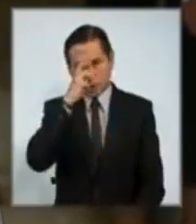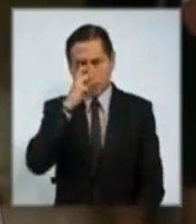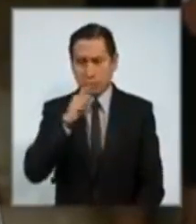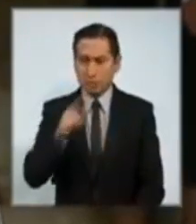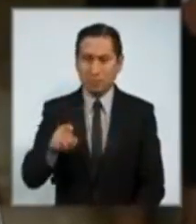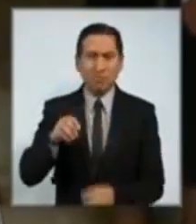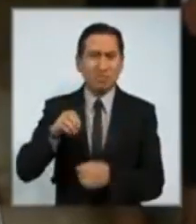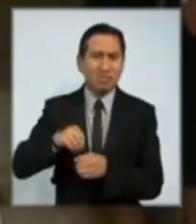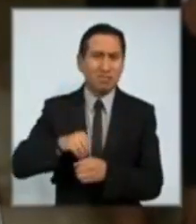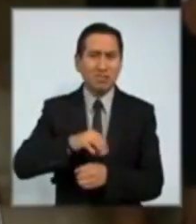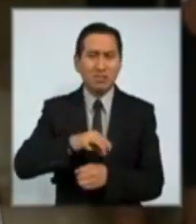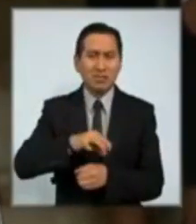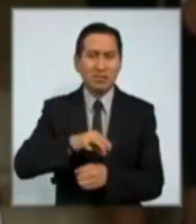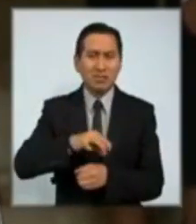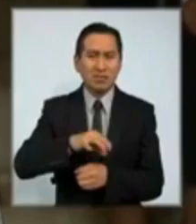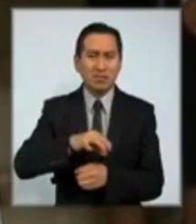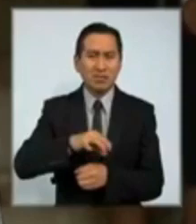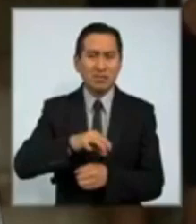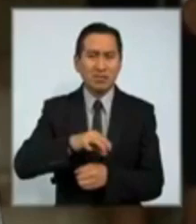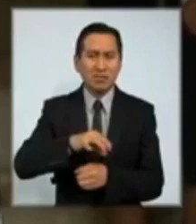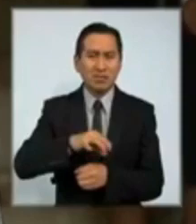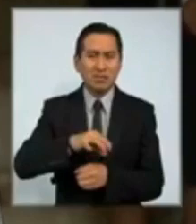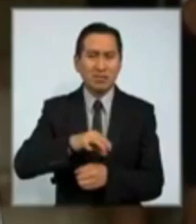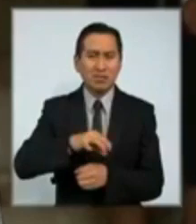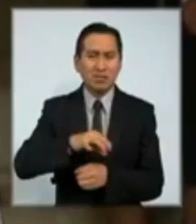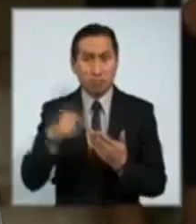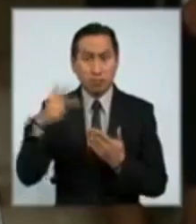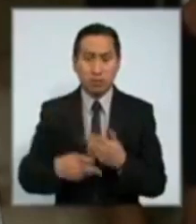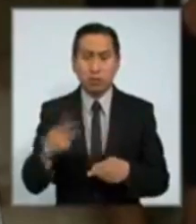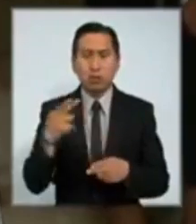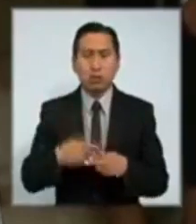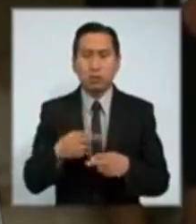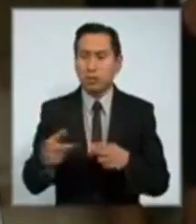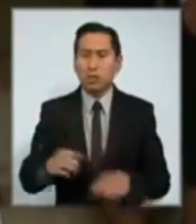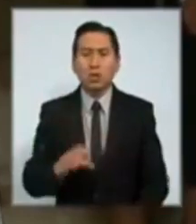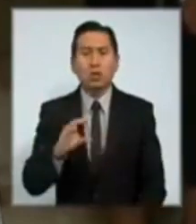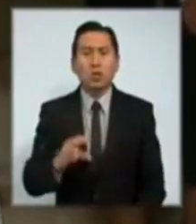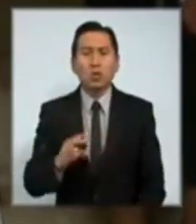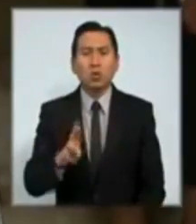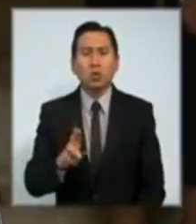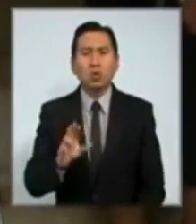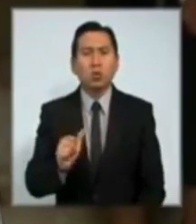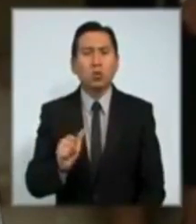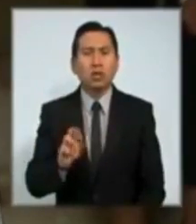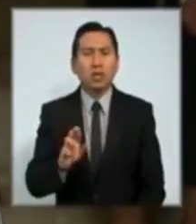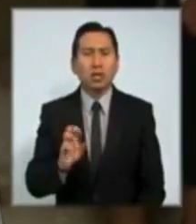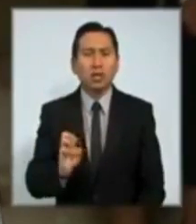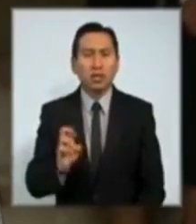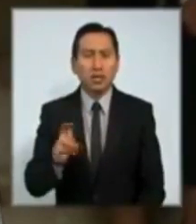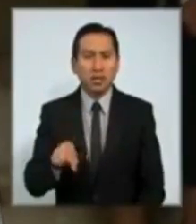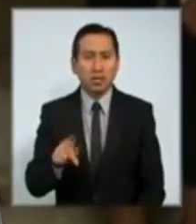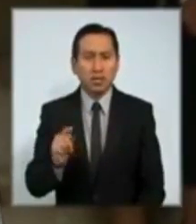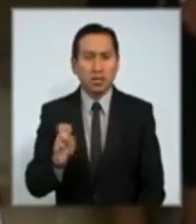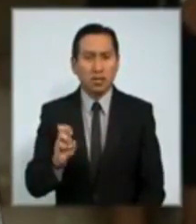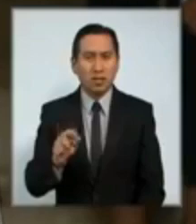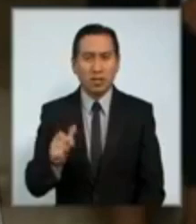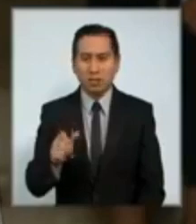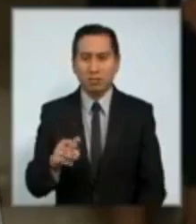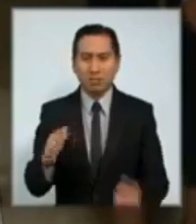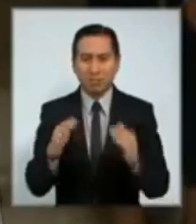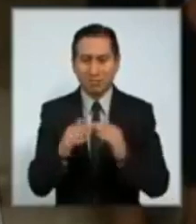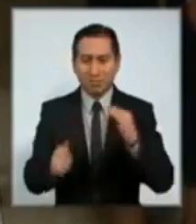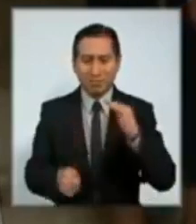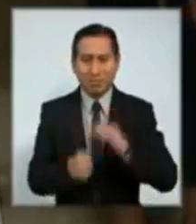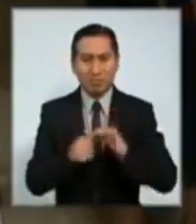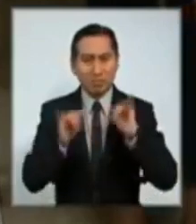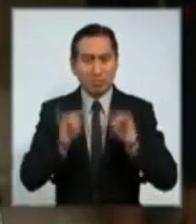coronavirus. Ese plan se llama cuarentena. Si respetamos la cuarentena, vamos